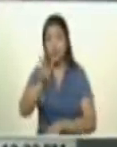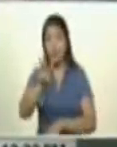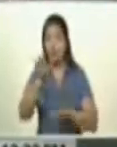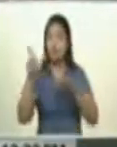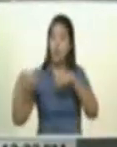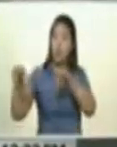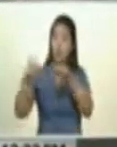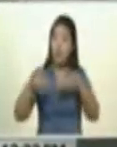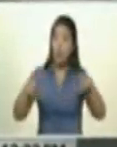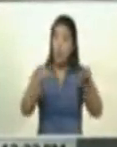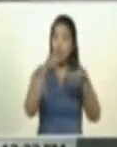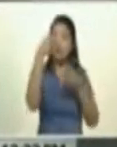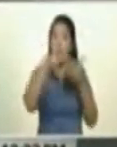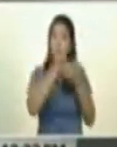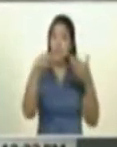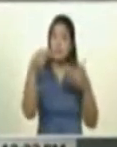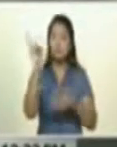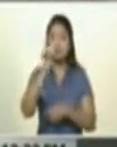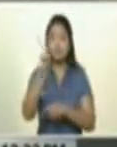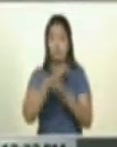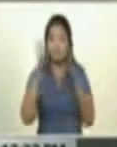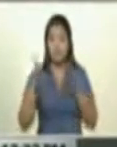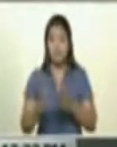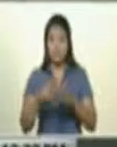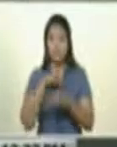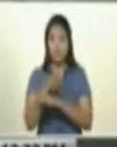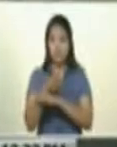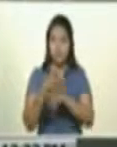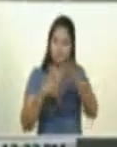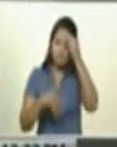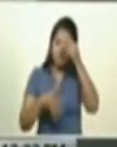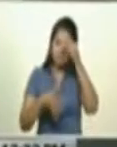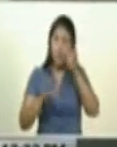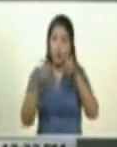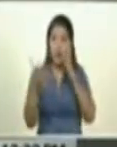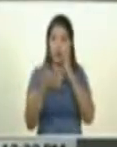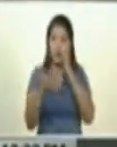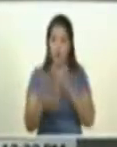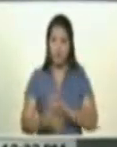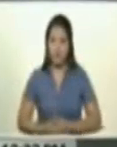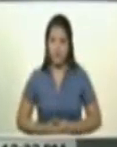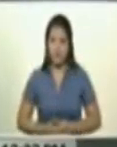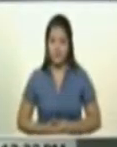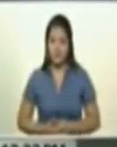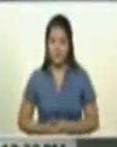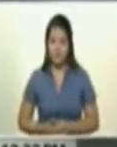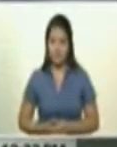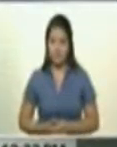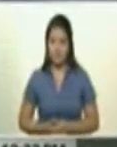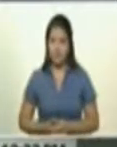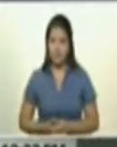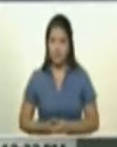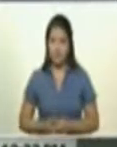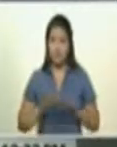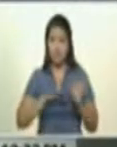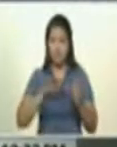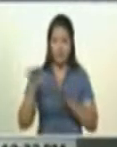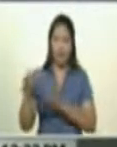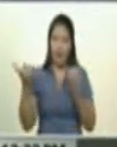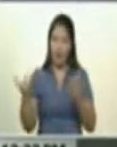cuales casi 2 millones de venezolanos se han formado en el uso de las nuevas tecnologías. Pasemos ahora a revisar